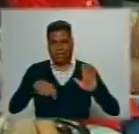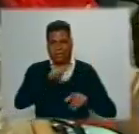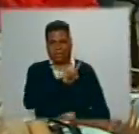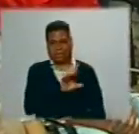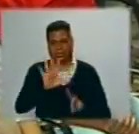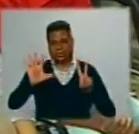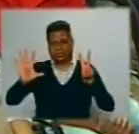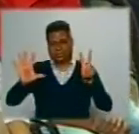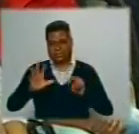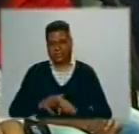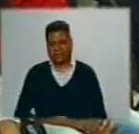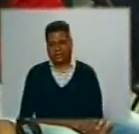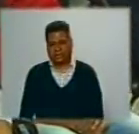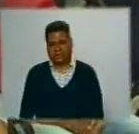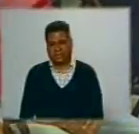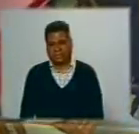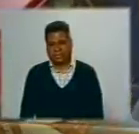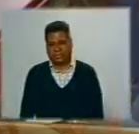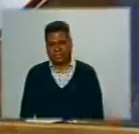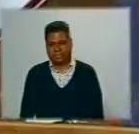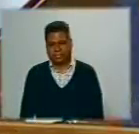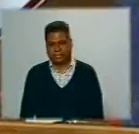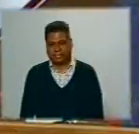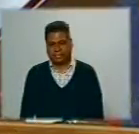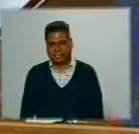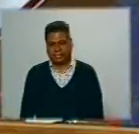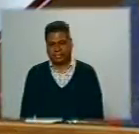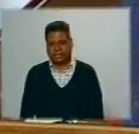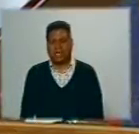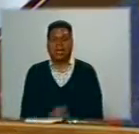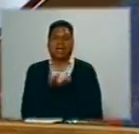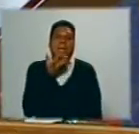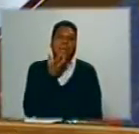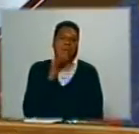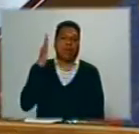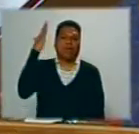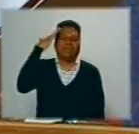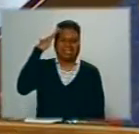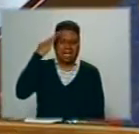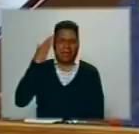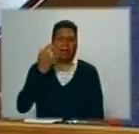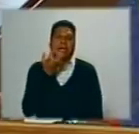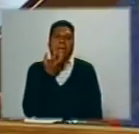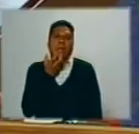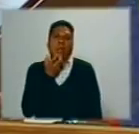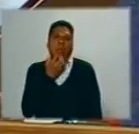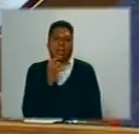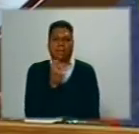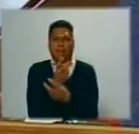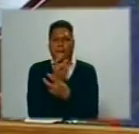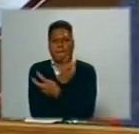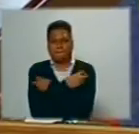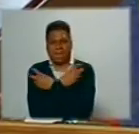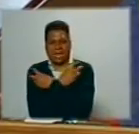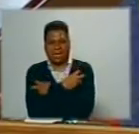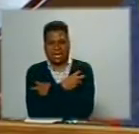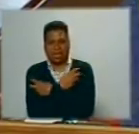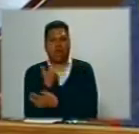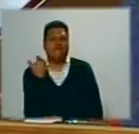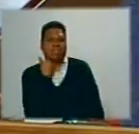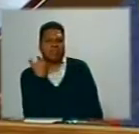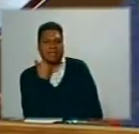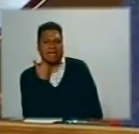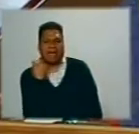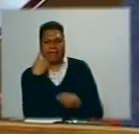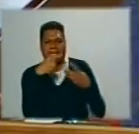de retirar o sustituir. En caso de constatarse que un bien o servicio constituye un peligro o riesgo para la salud, aun cuando se utilicen